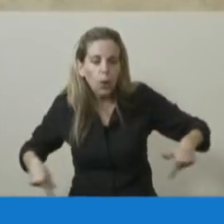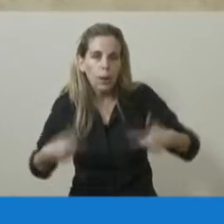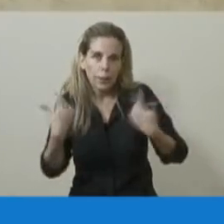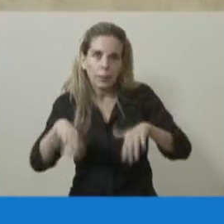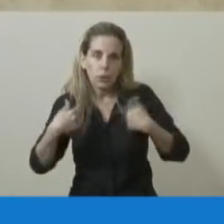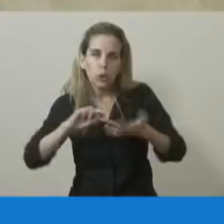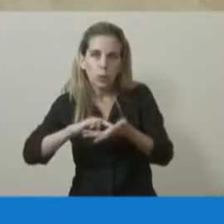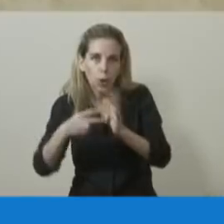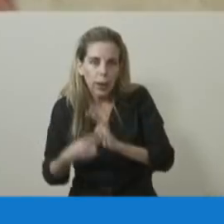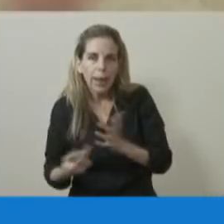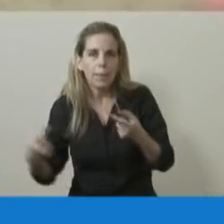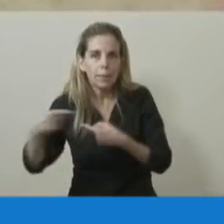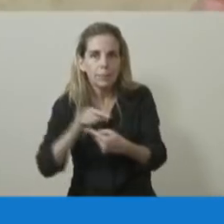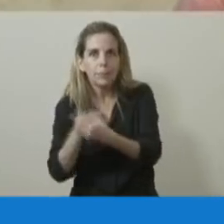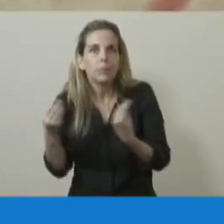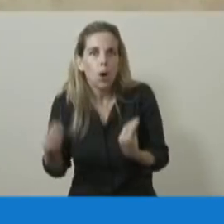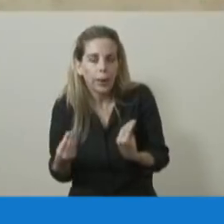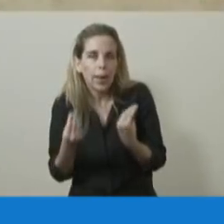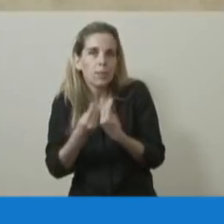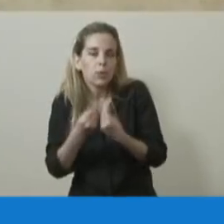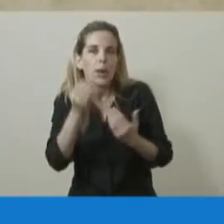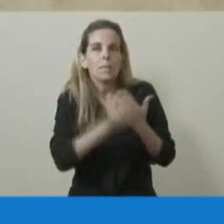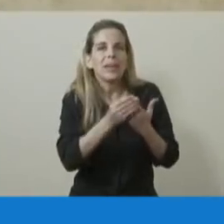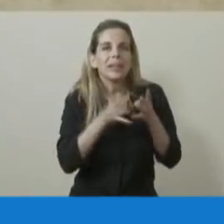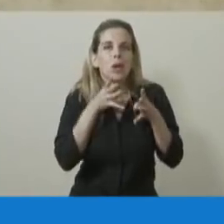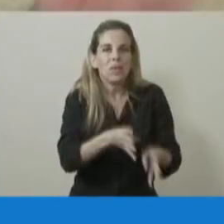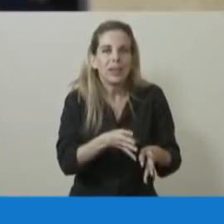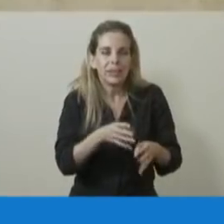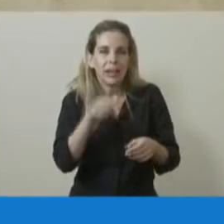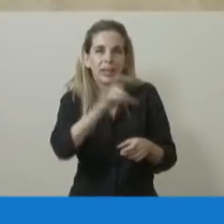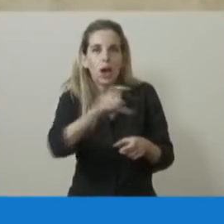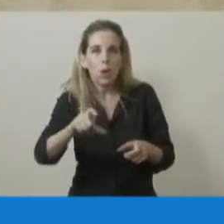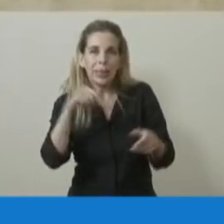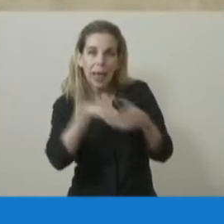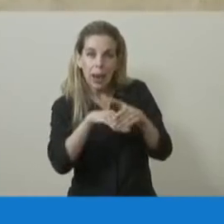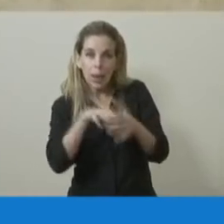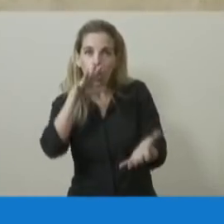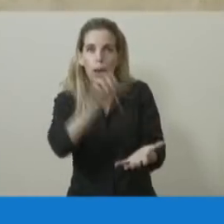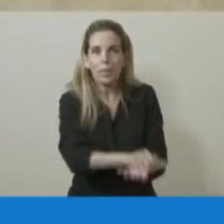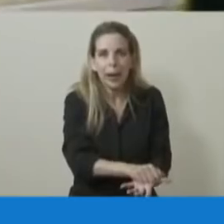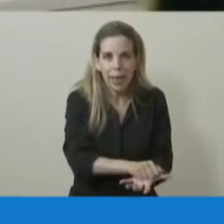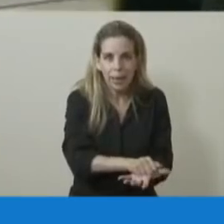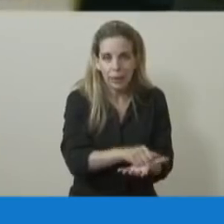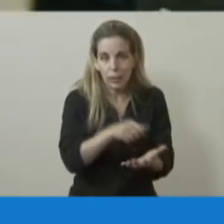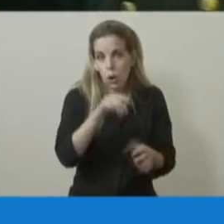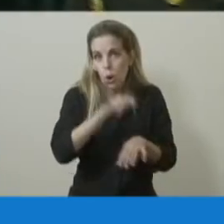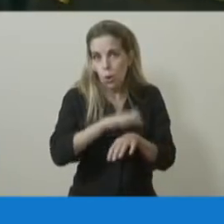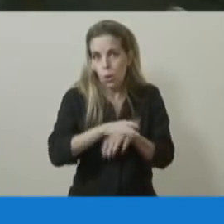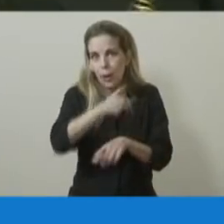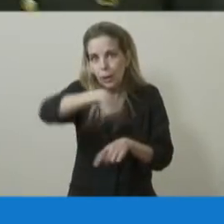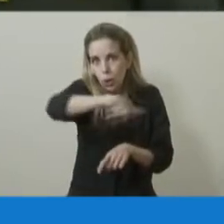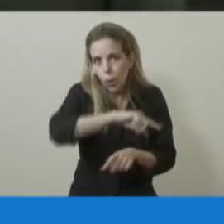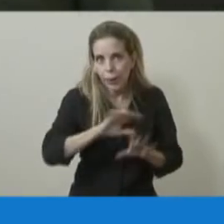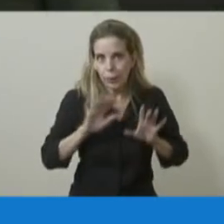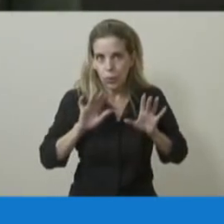inclusive vieron las cuentas embargadas del Ministerio que no podía funcionar por juicios de esta naturaleza. Y eso no